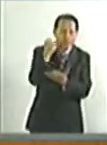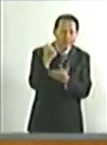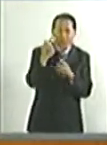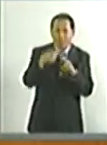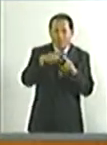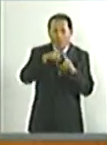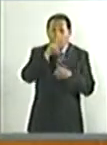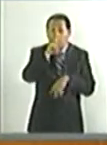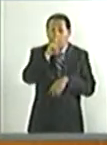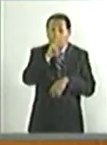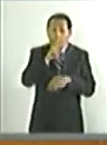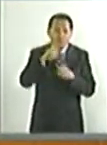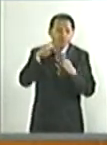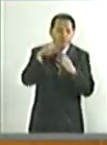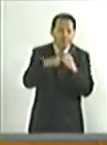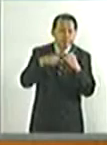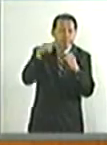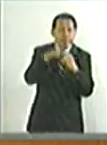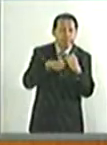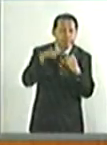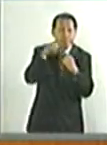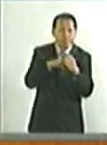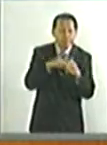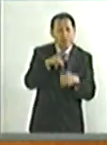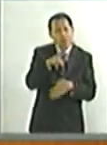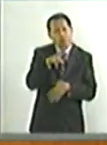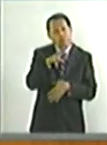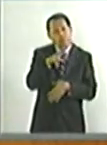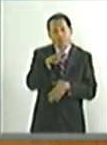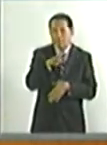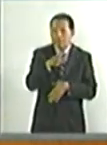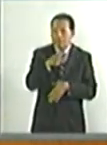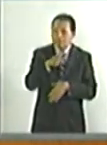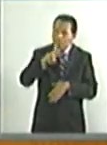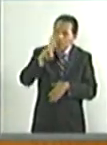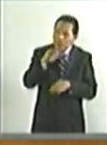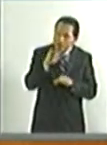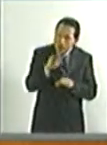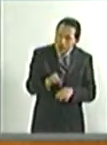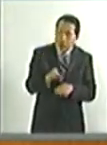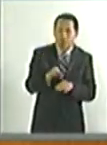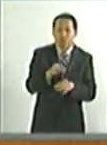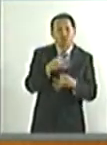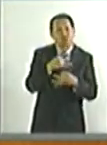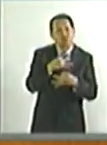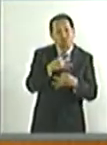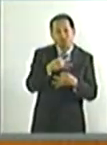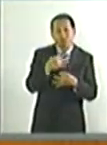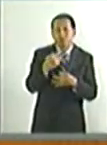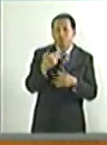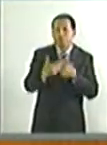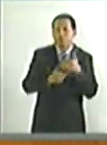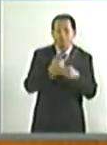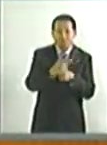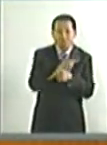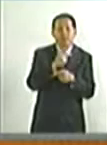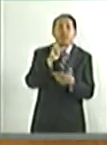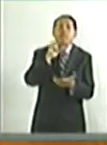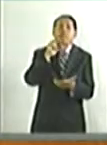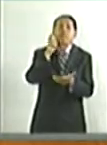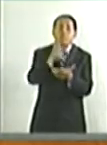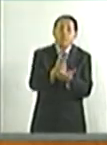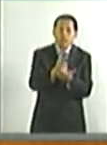mentiras que parecen verdades y que por ello hacen a las víctimas pagar al final de